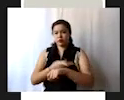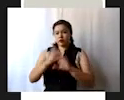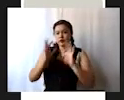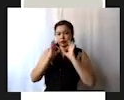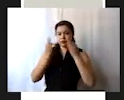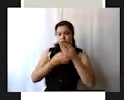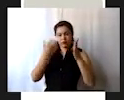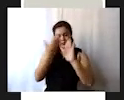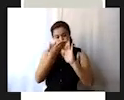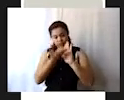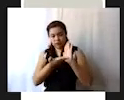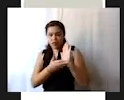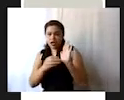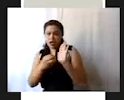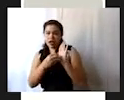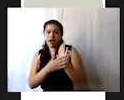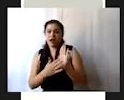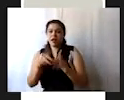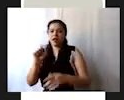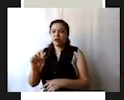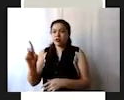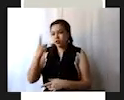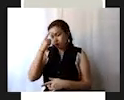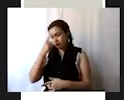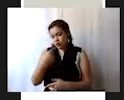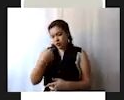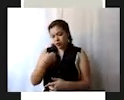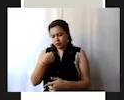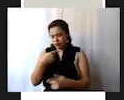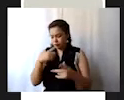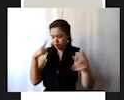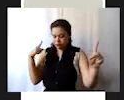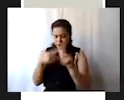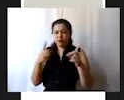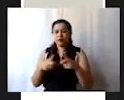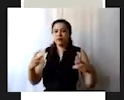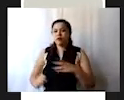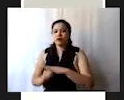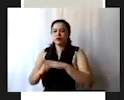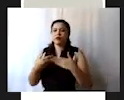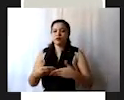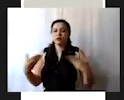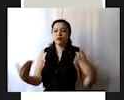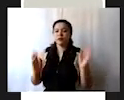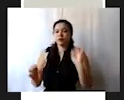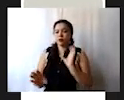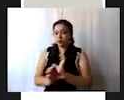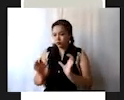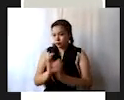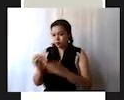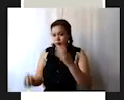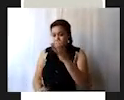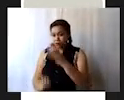la Agenda 2030 y los Objetivos de Desarrollo Sostenible. Primero, un poco en actualización de dónde estamos en